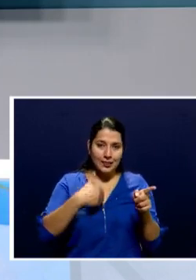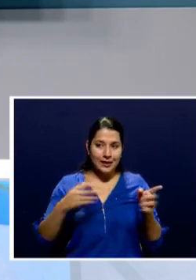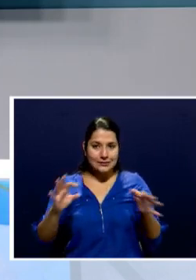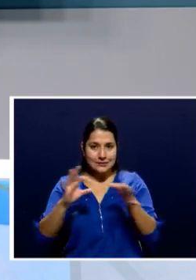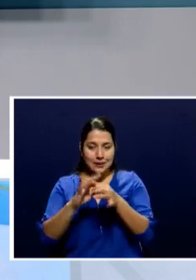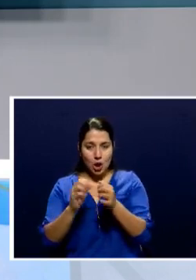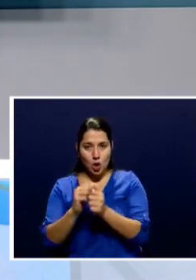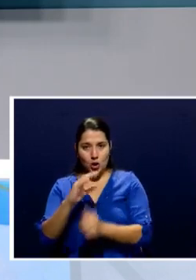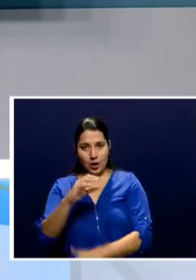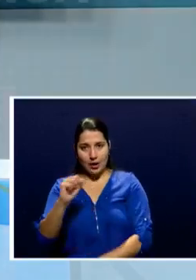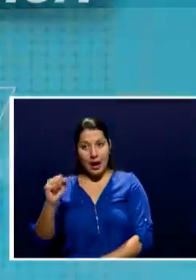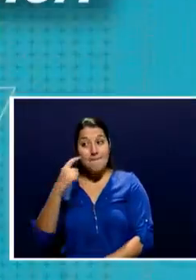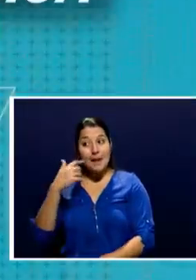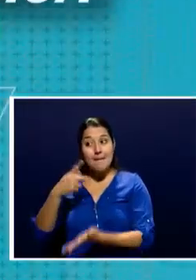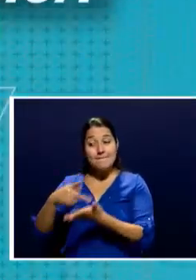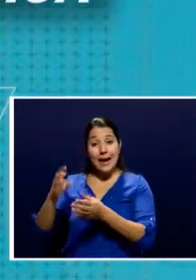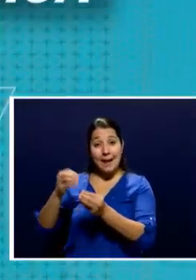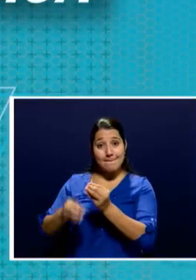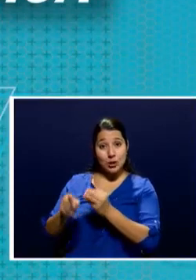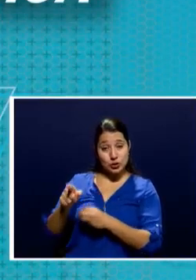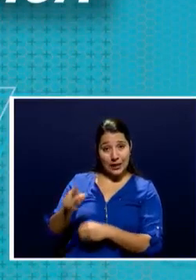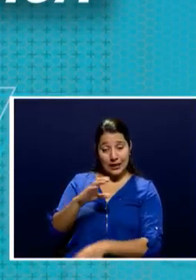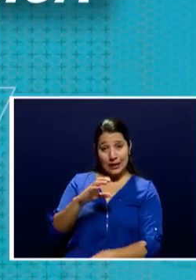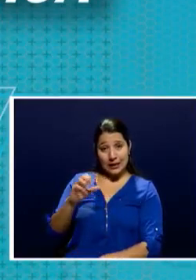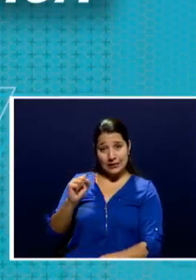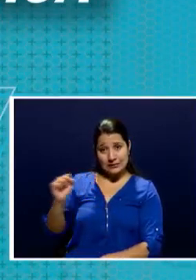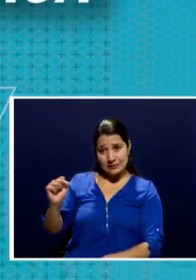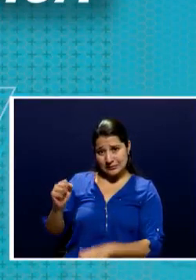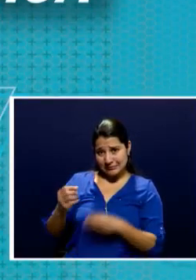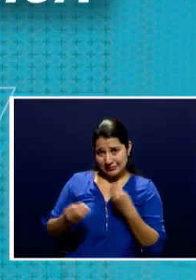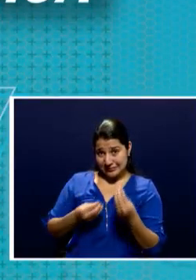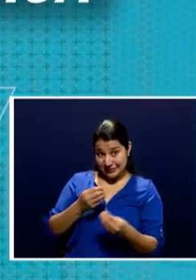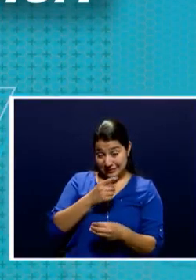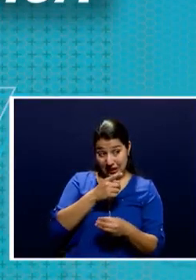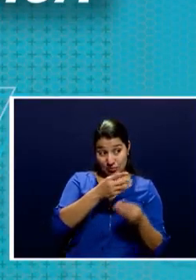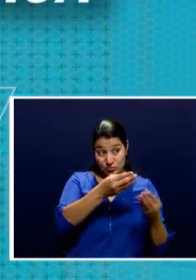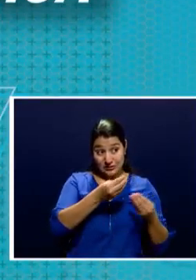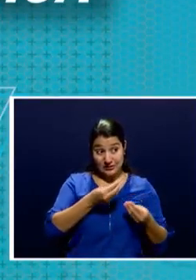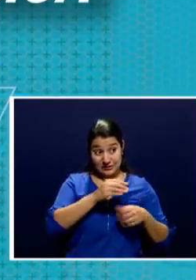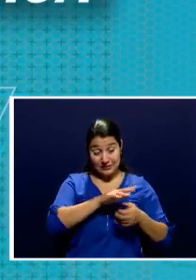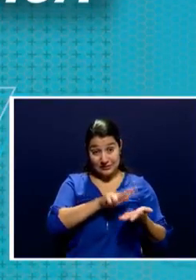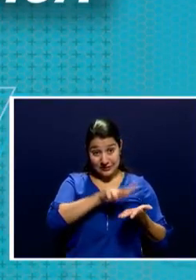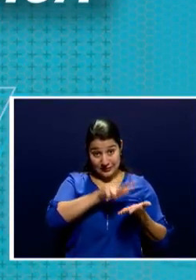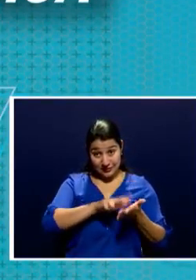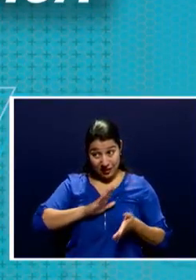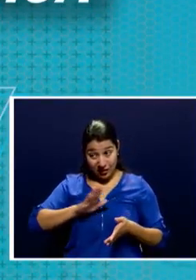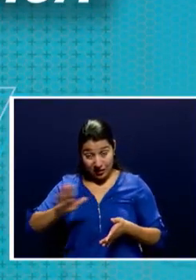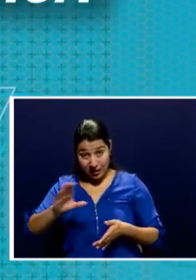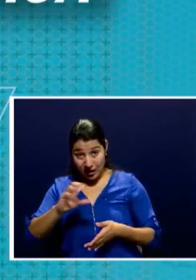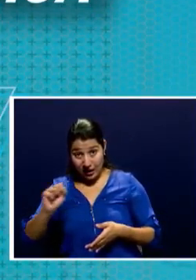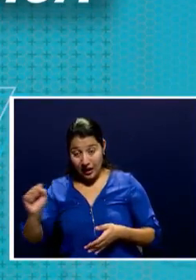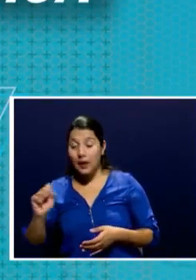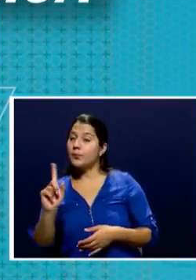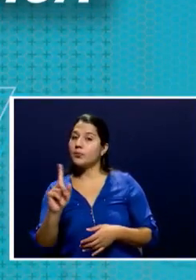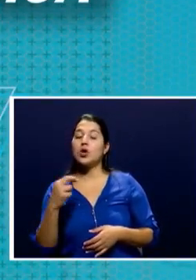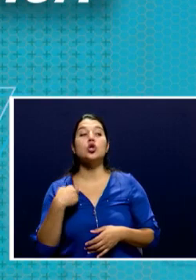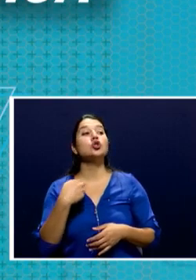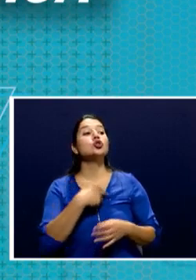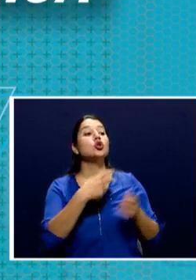que pagar. Sí, nosotros emitimos una resolución y es muy importante también resaltar que la